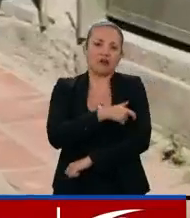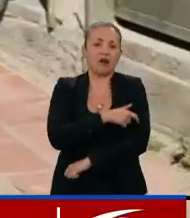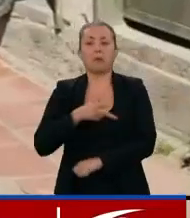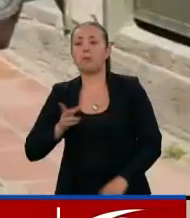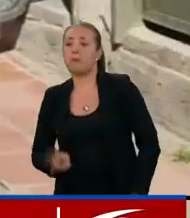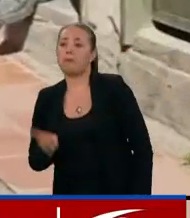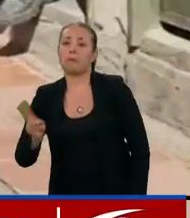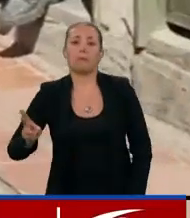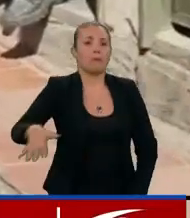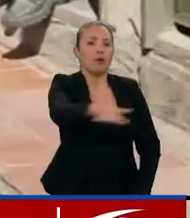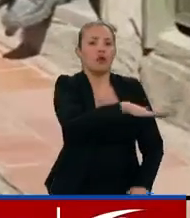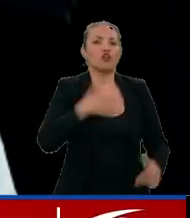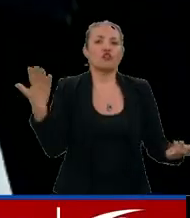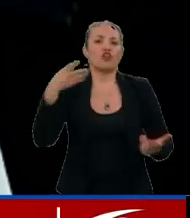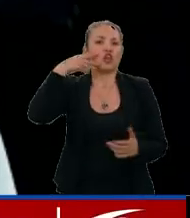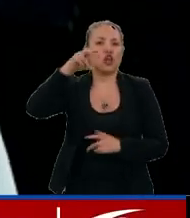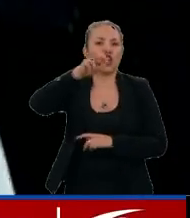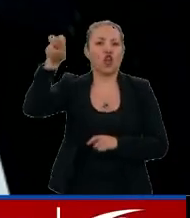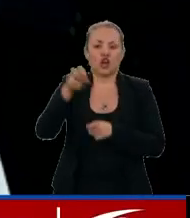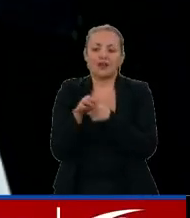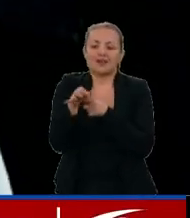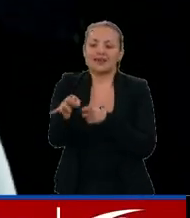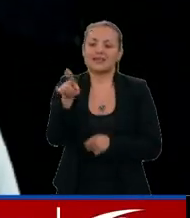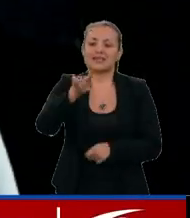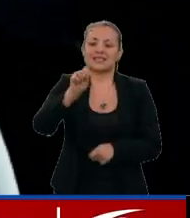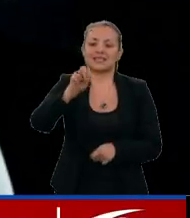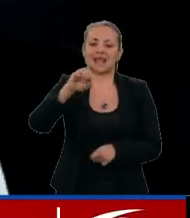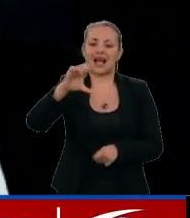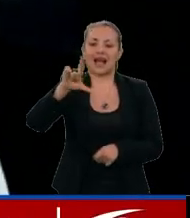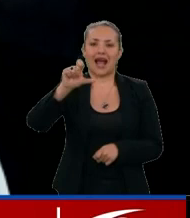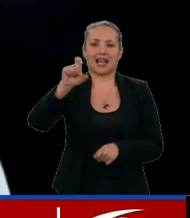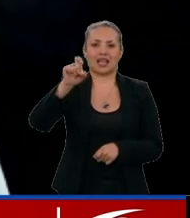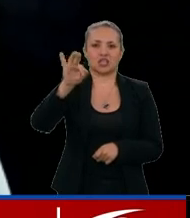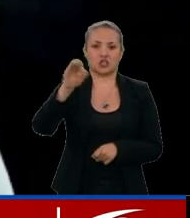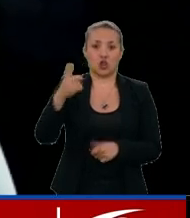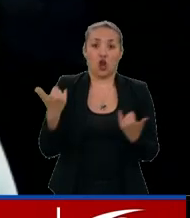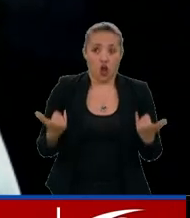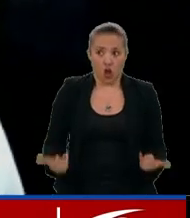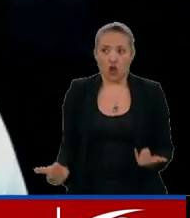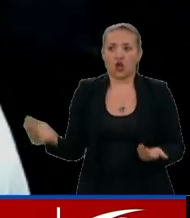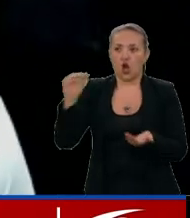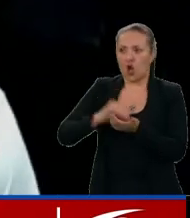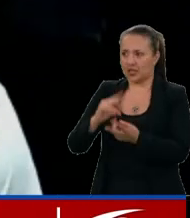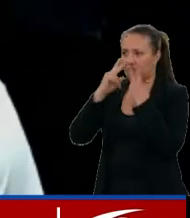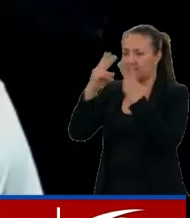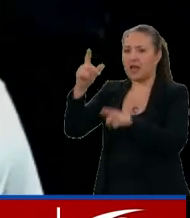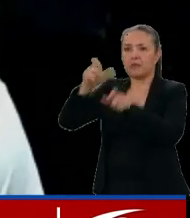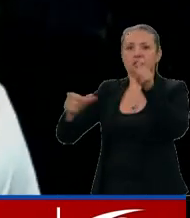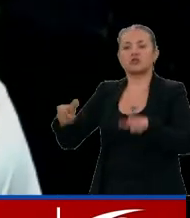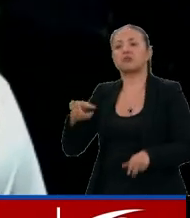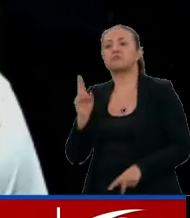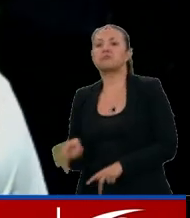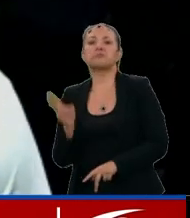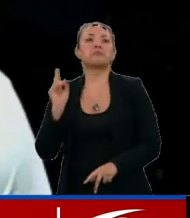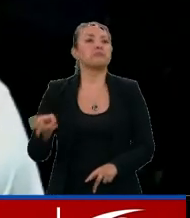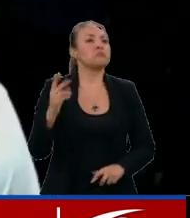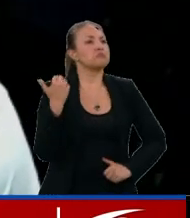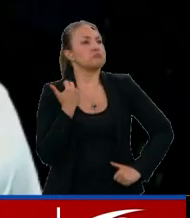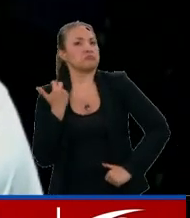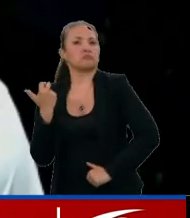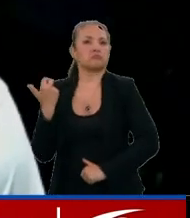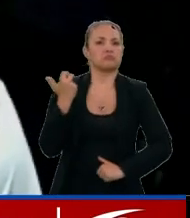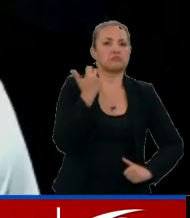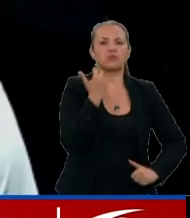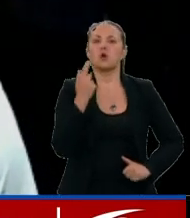Calixto, en norte de Santander. Podemos observar el día de hoy nuevamente a las disidencias de la FARC caminando por el municipio de San Calixto,